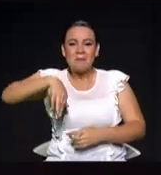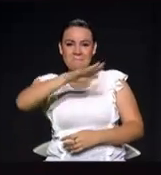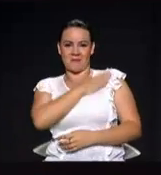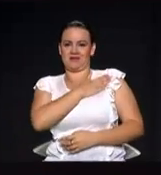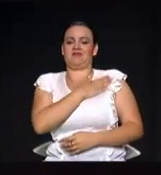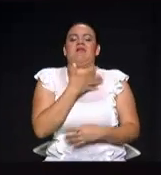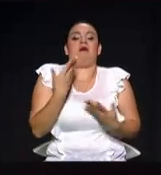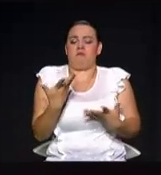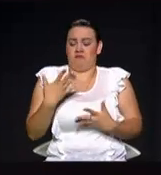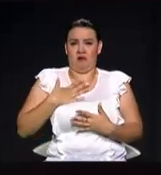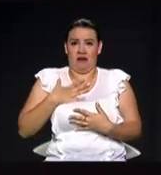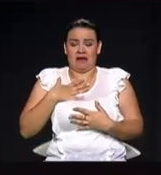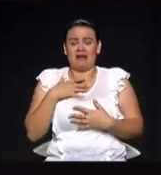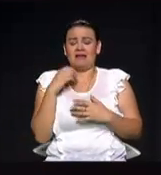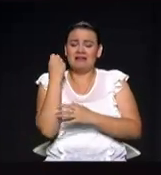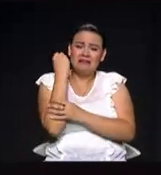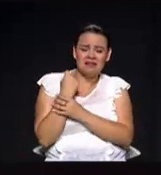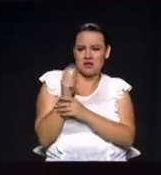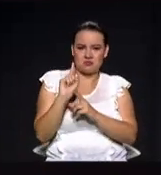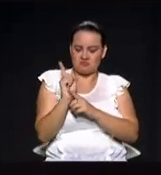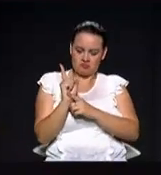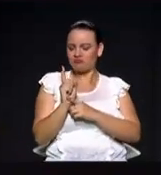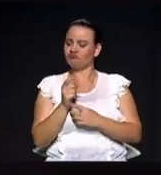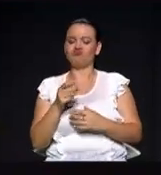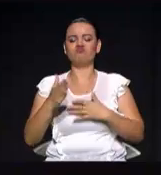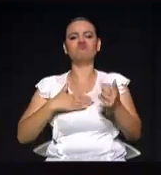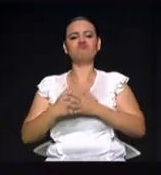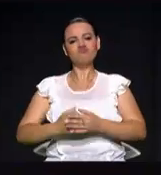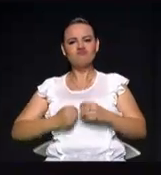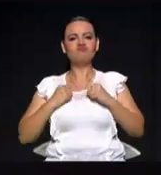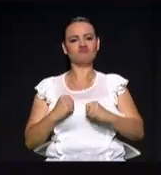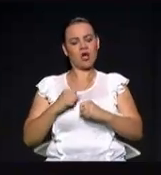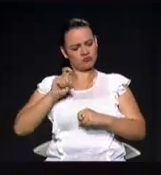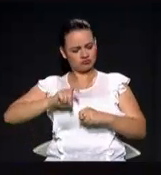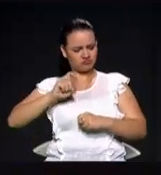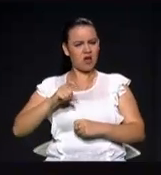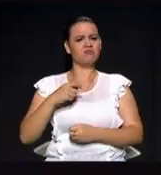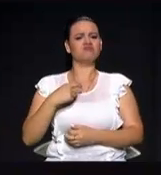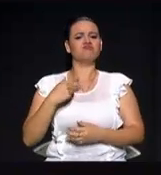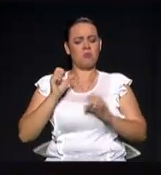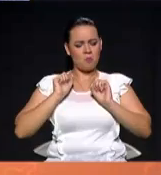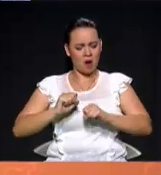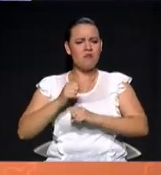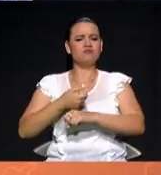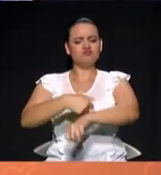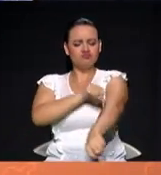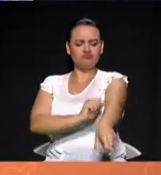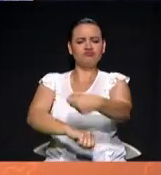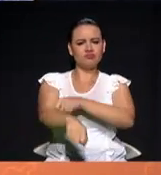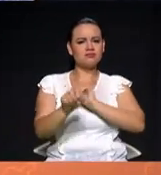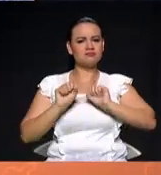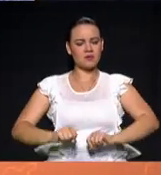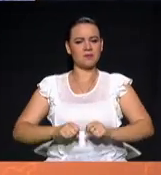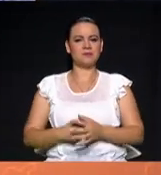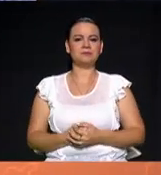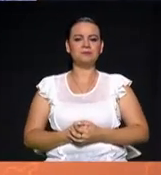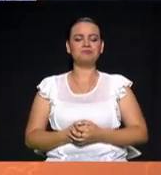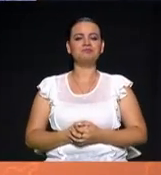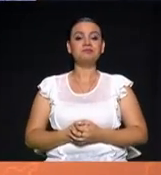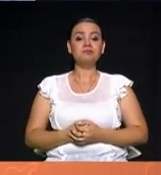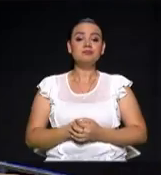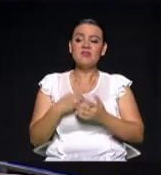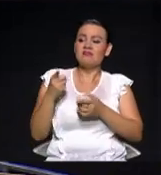miedo hacerlo ahora lo vamos a hacer porque tenemos con qué hacerlo porque tenemos el talento para hacer muchas gracias a su turno candidato cuando habéis